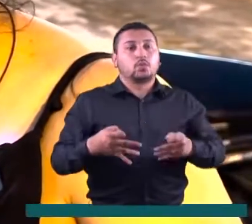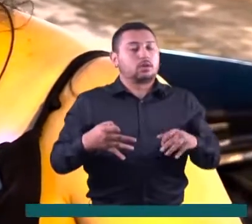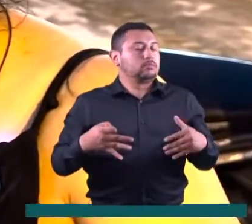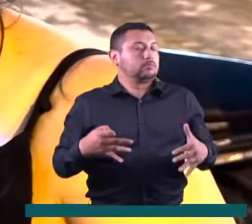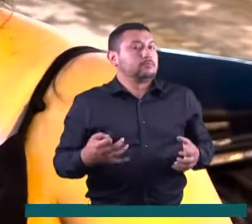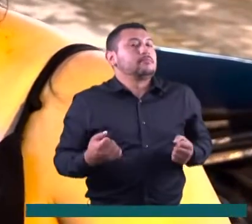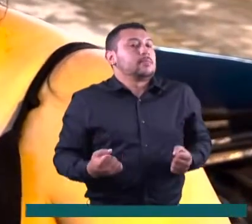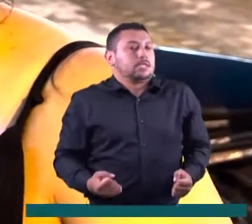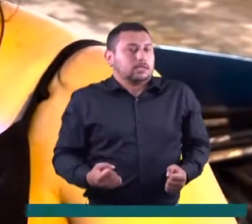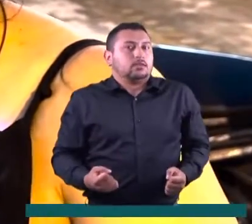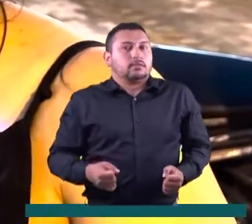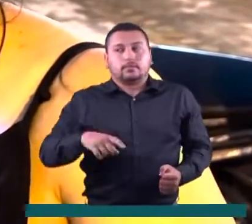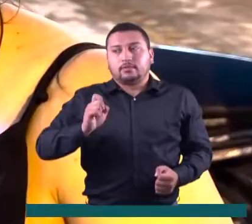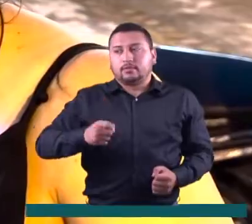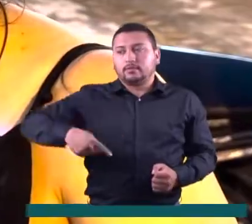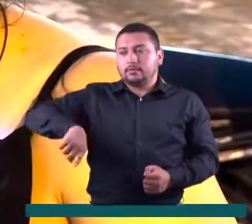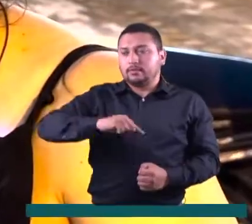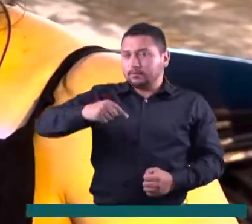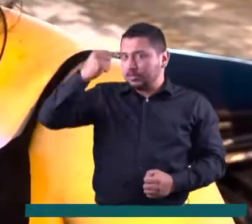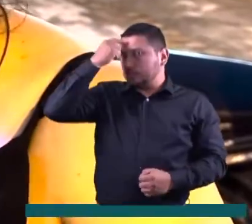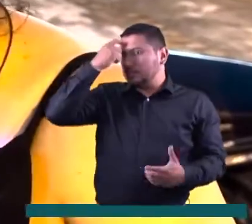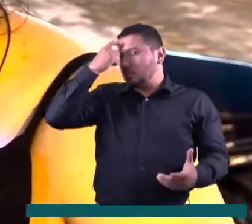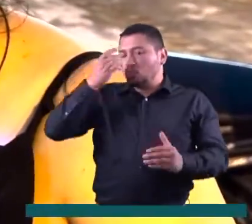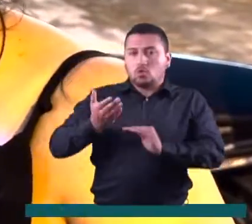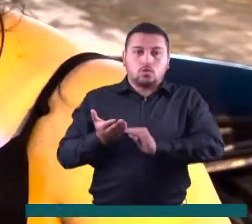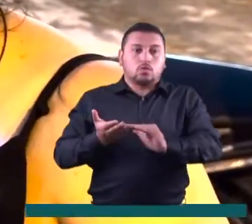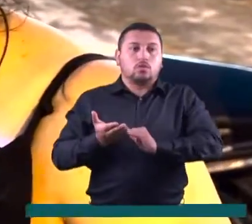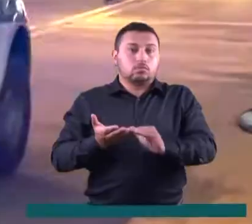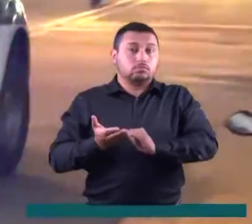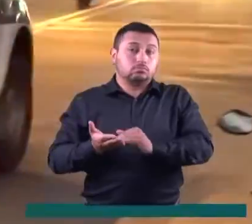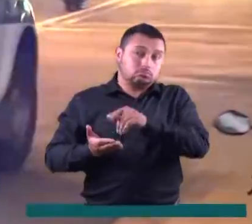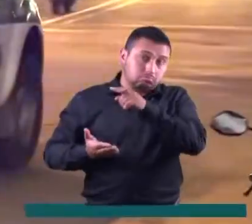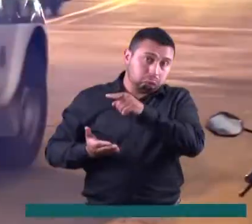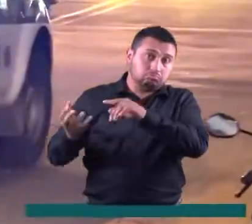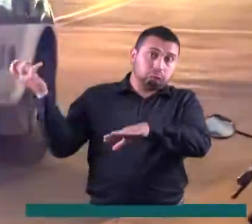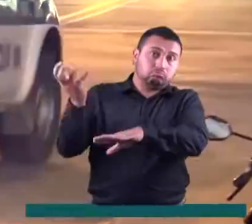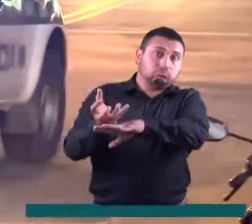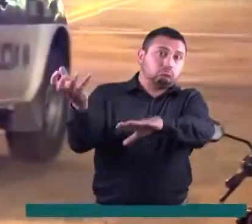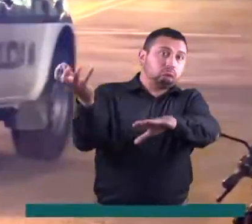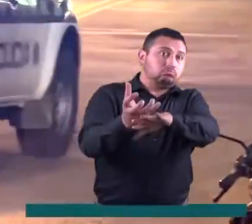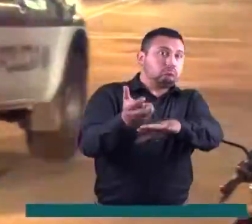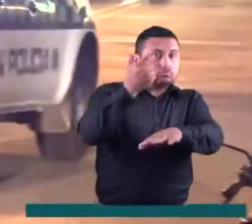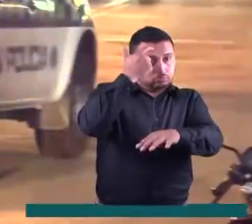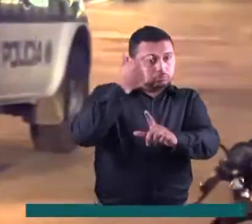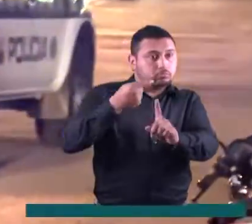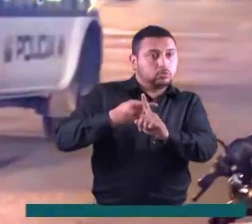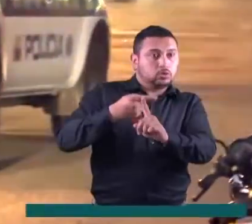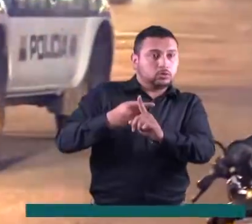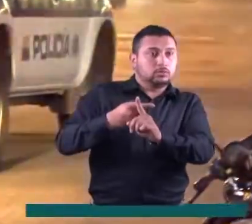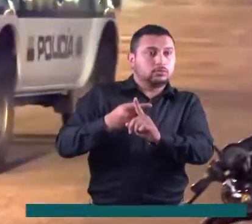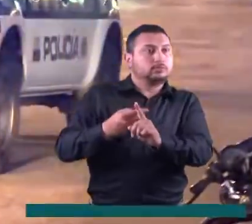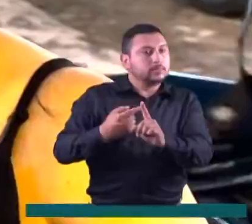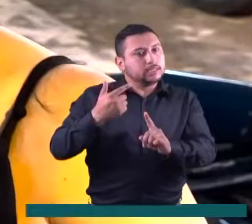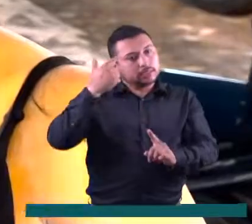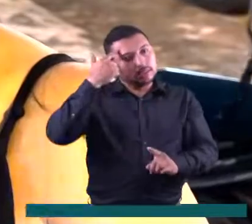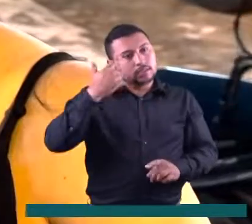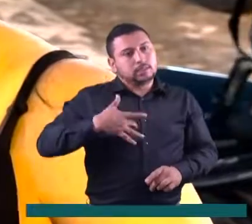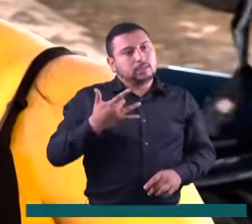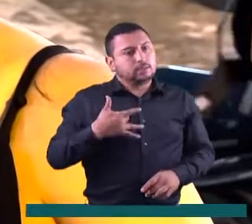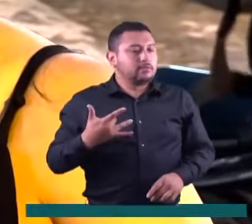pesada y toca tomar medidas. Creo que es una muy buena medida. Excelente, sinceramente excelente.